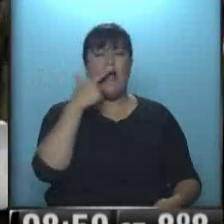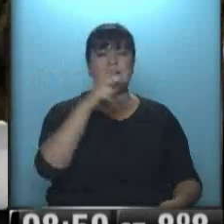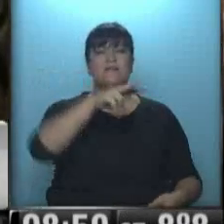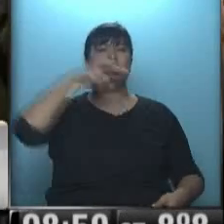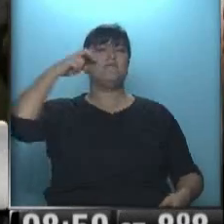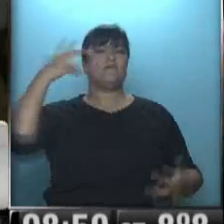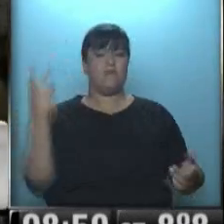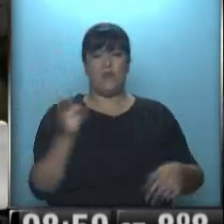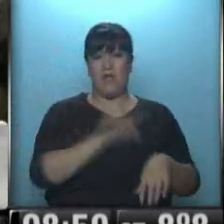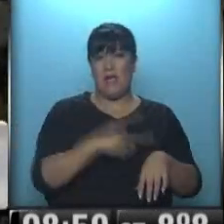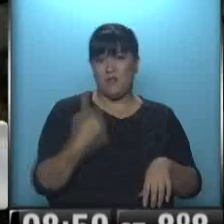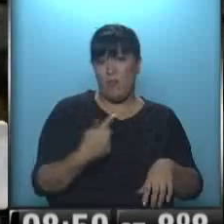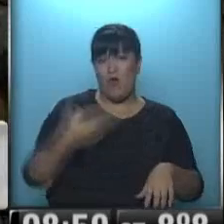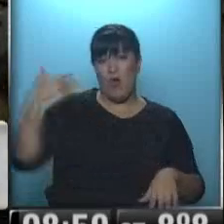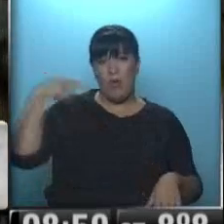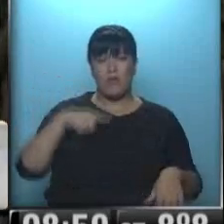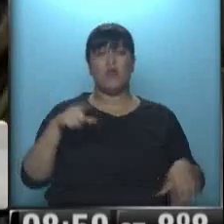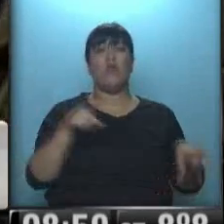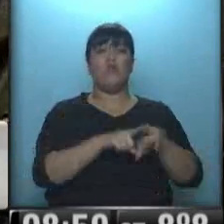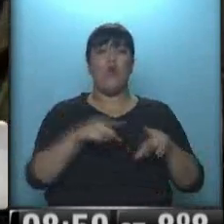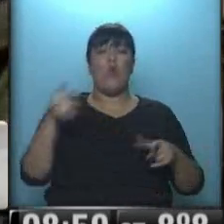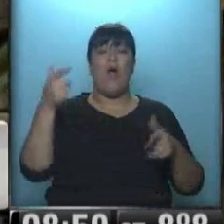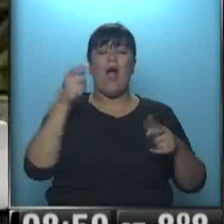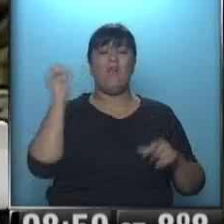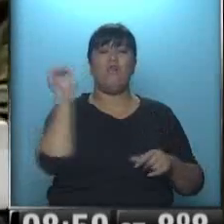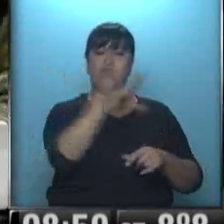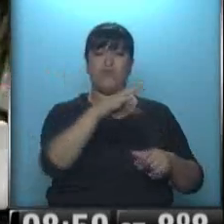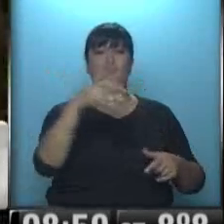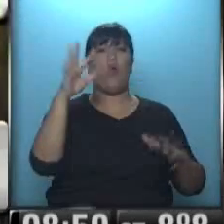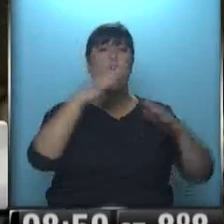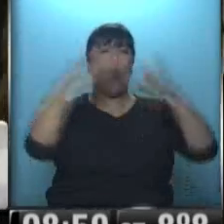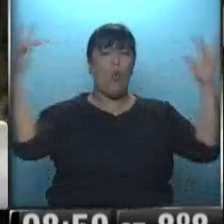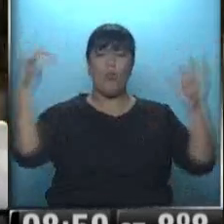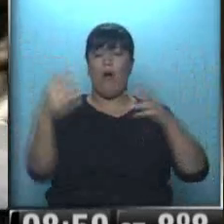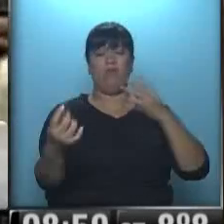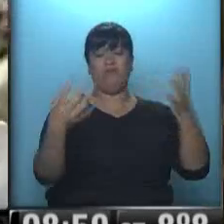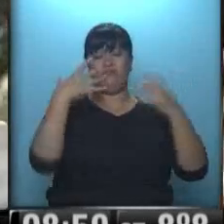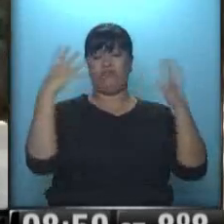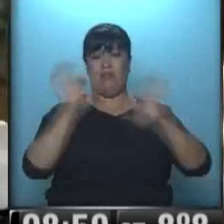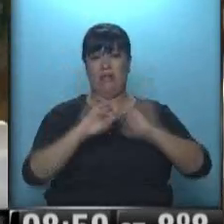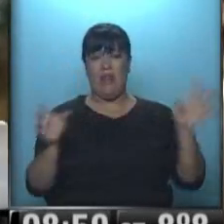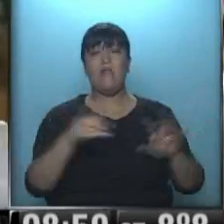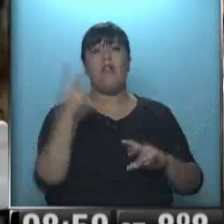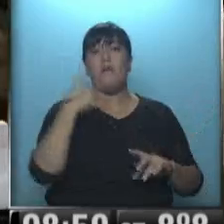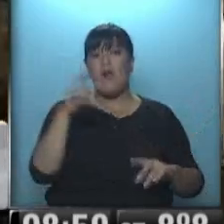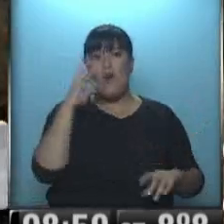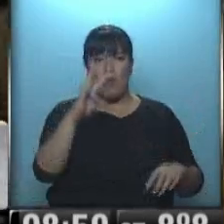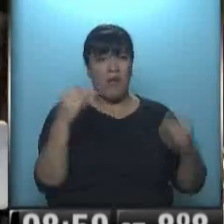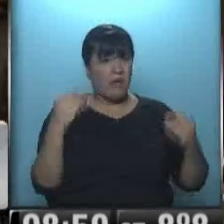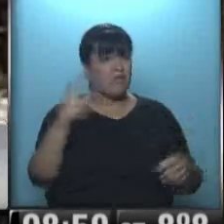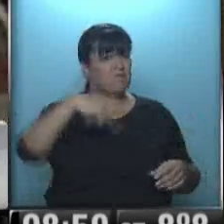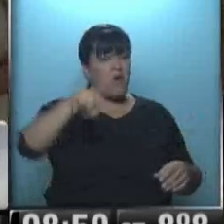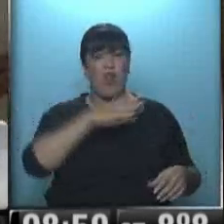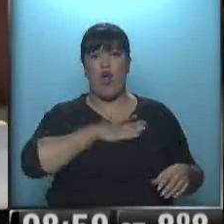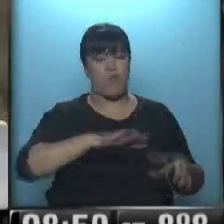poquitos minutos, con unos cartuchos de humo, realmente nos estaban intoxicando a todos. Pero lo que se puede ver es absoluta